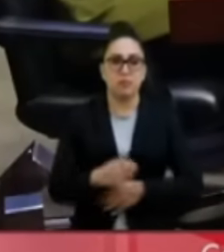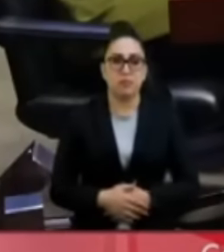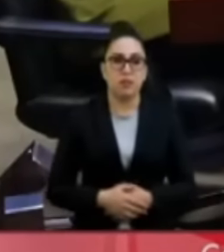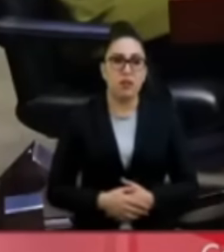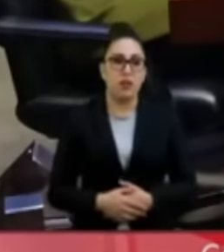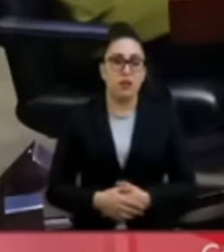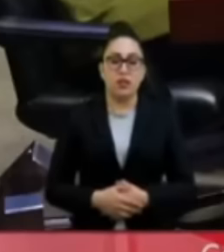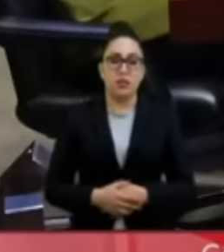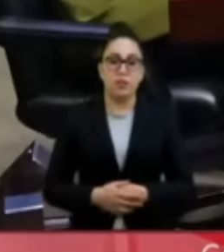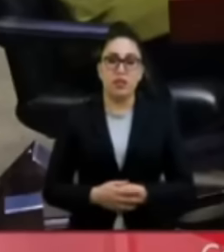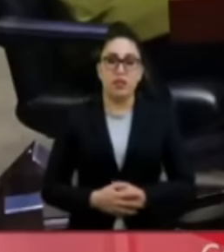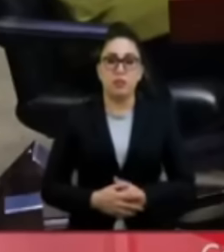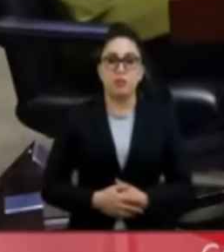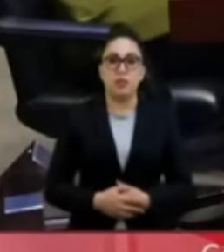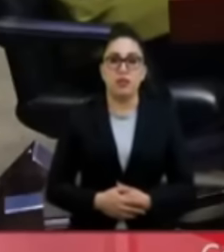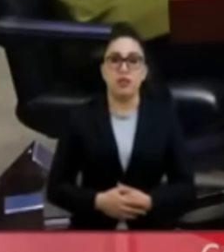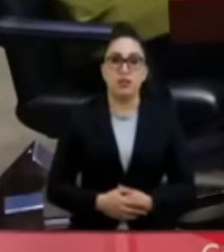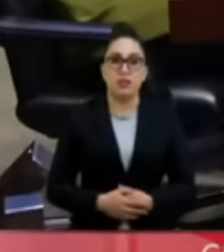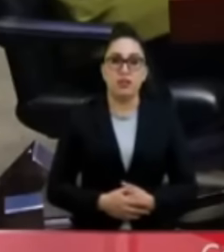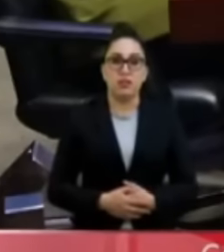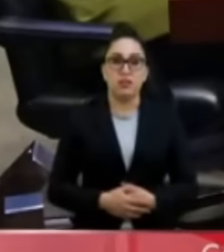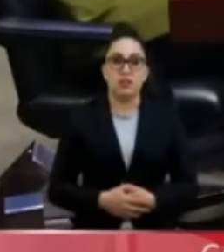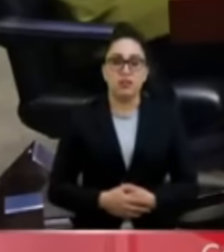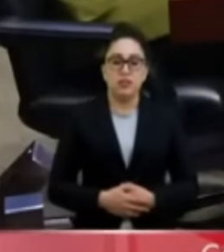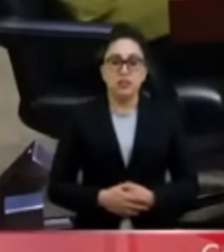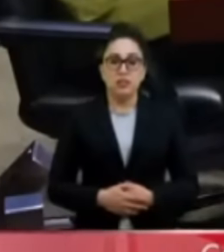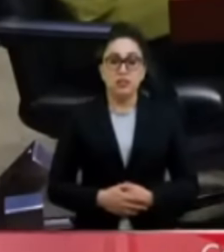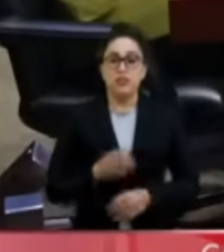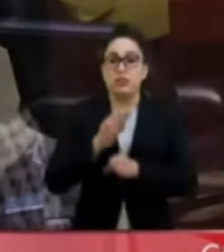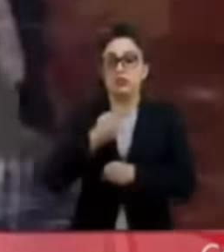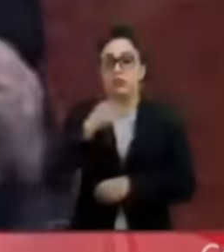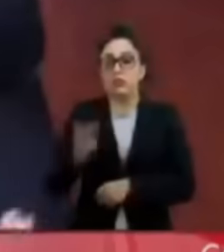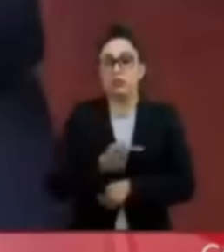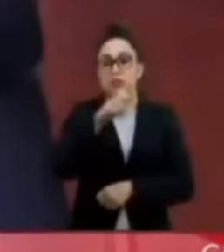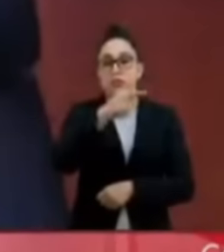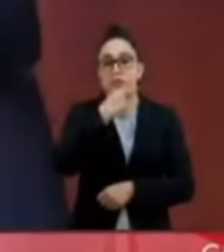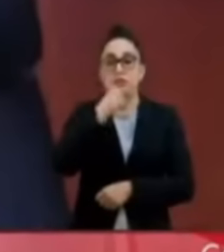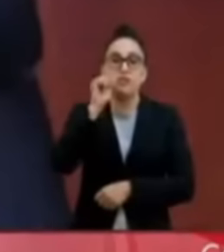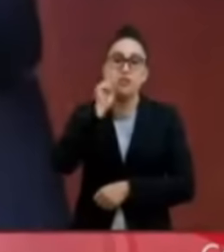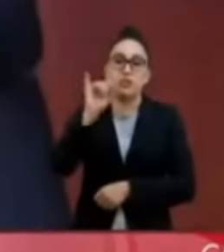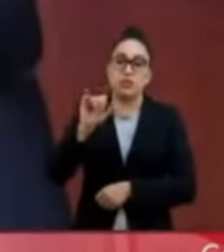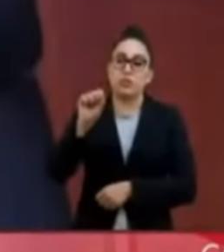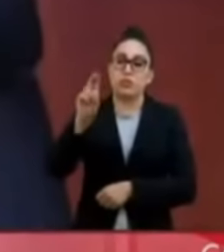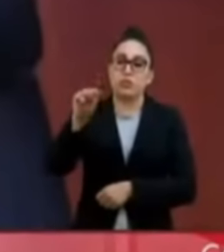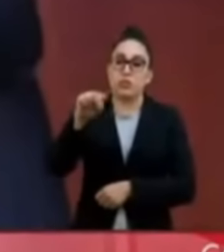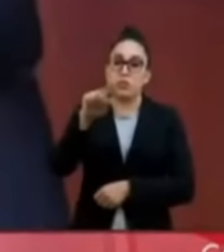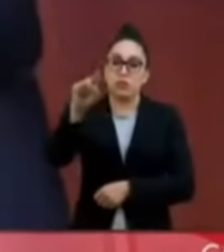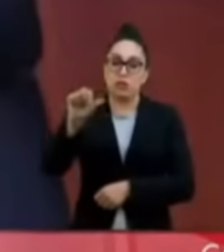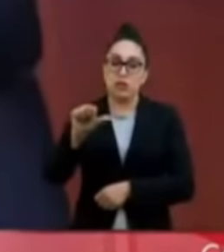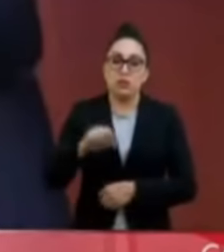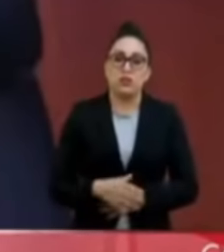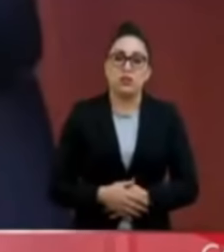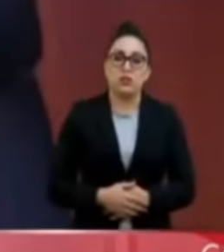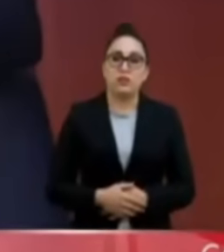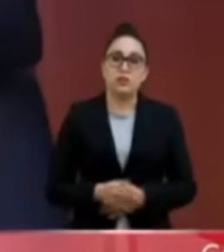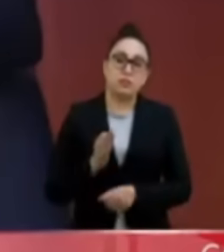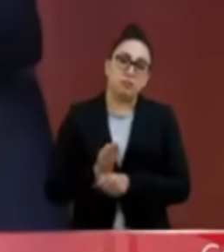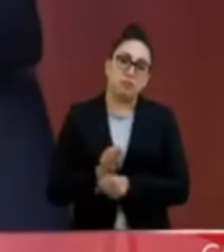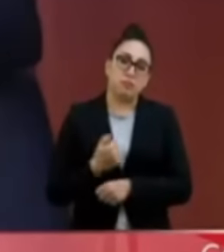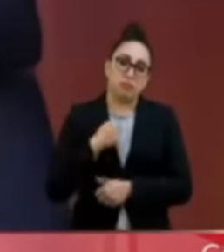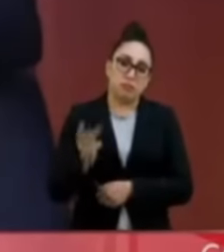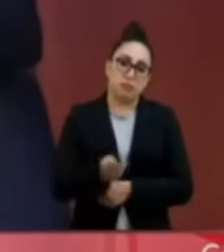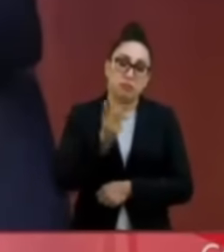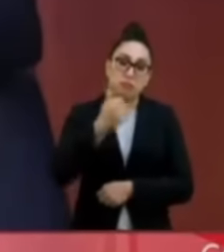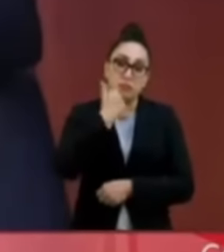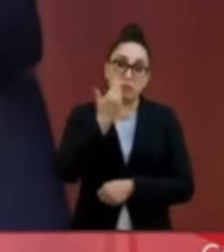Y había aceptado en tiempo. Muchas gracias. Mi pregunta para el senador Insunza es, son dos, pues bien. Quiero preguntarle si